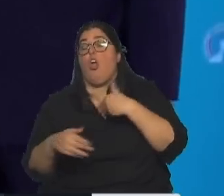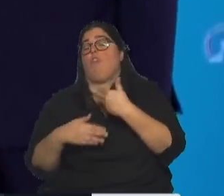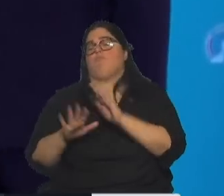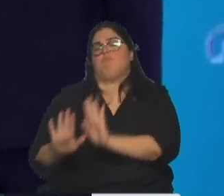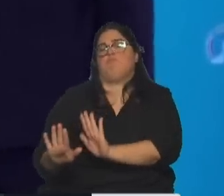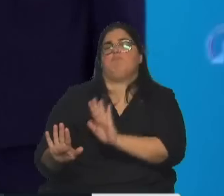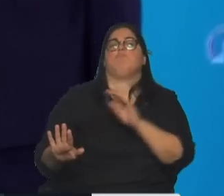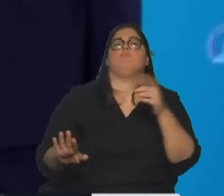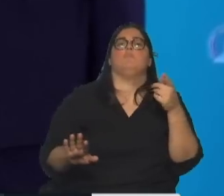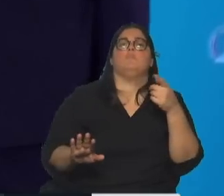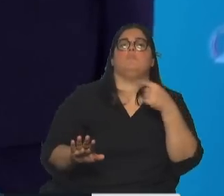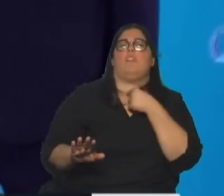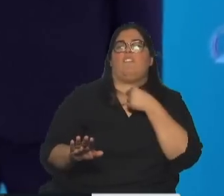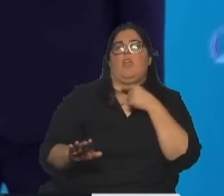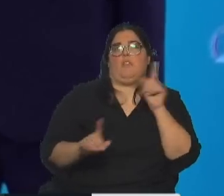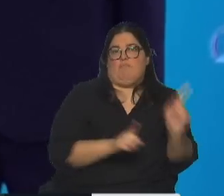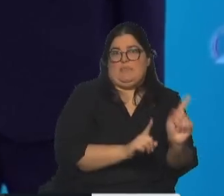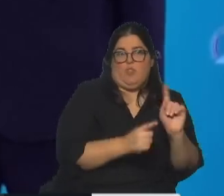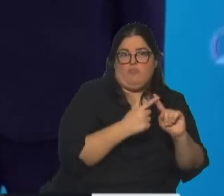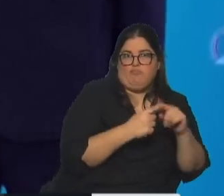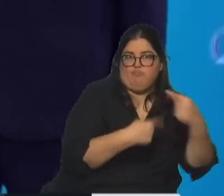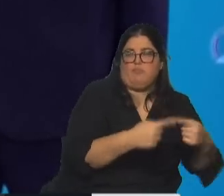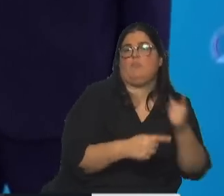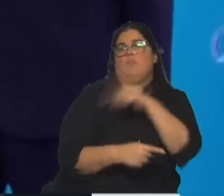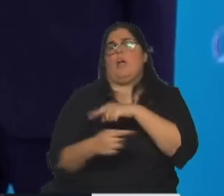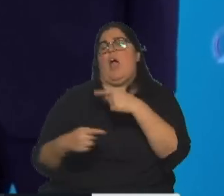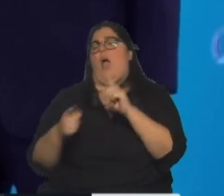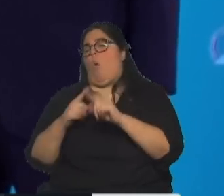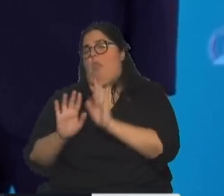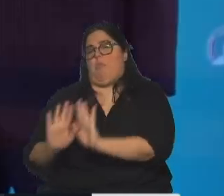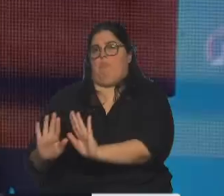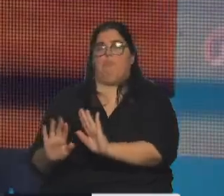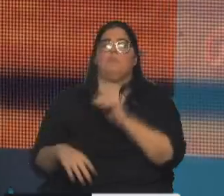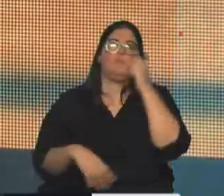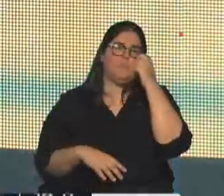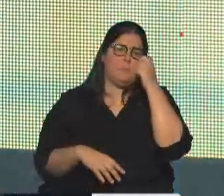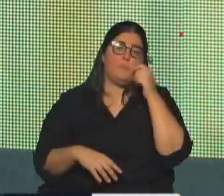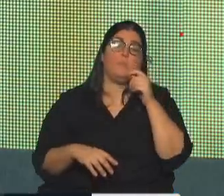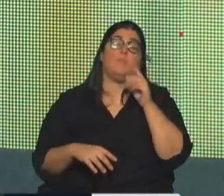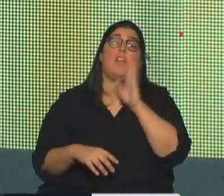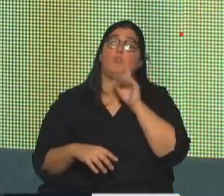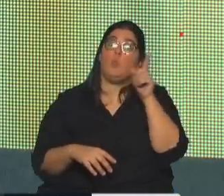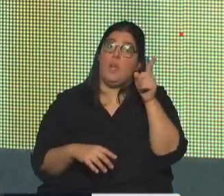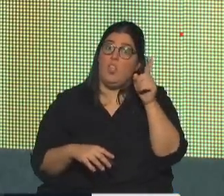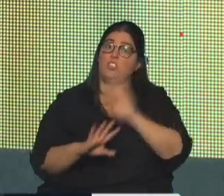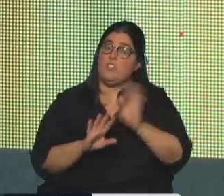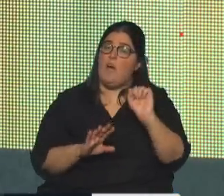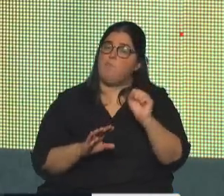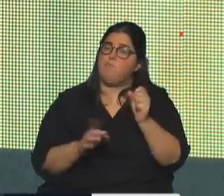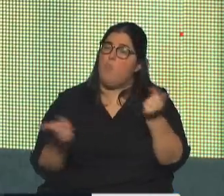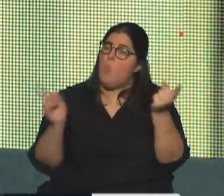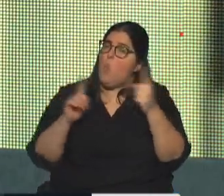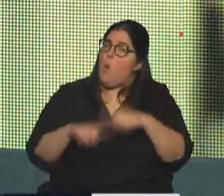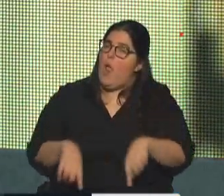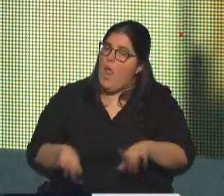acuerdo con Irán. Y un dato más para terminar es que, bueno, Estados Unidos restableció de alguna forma, por